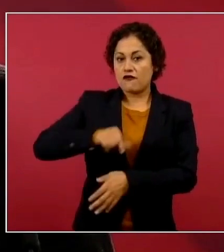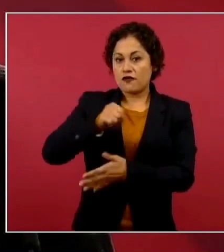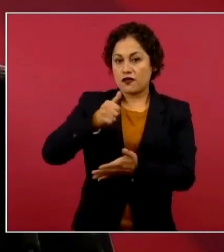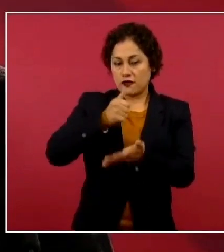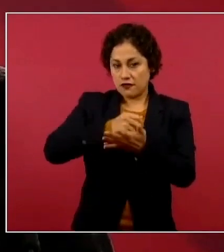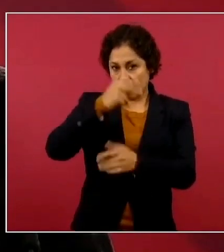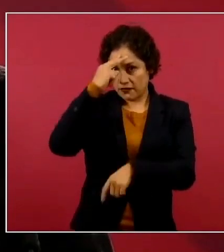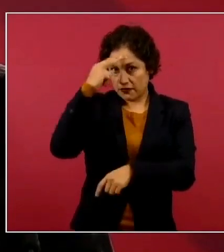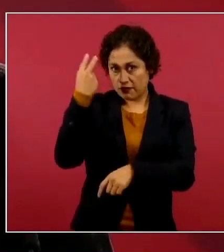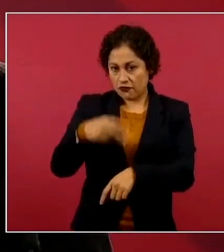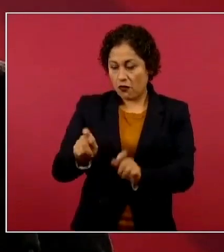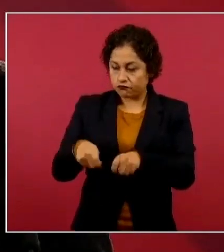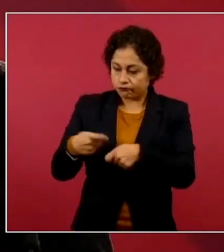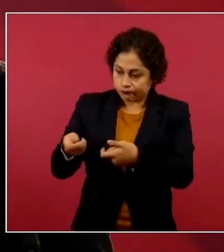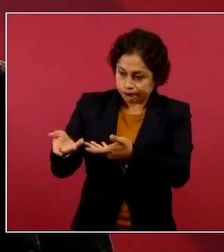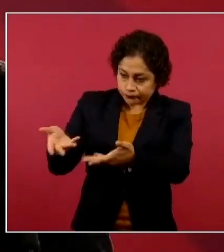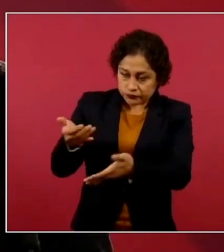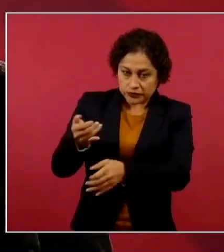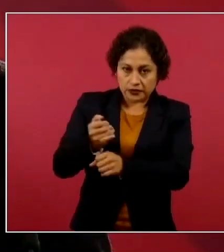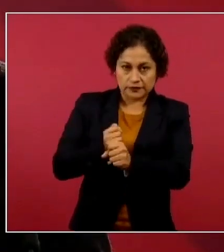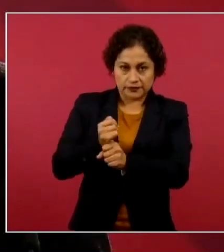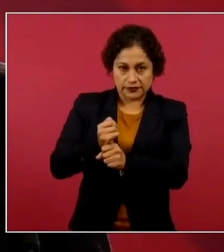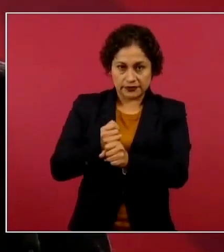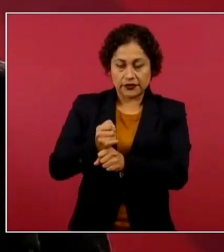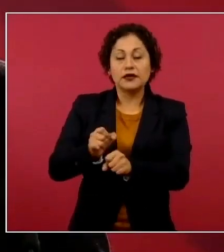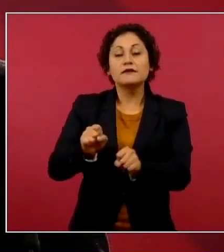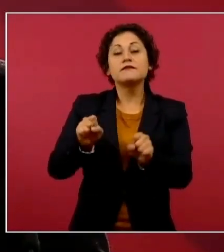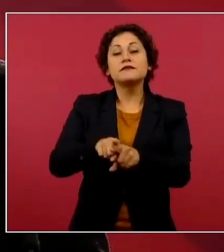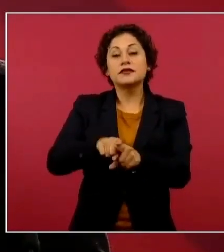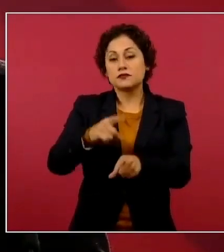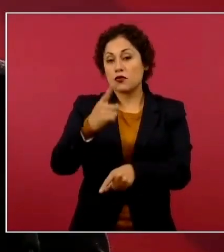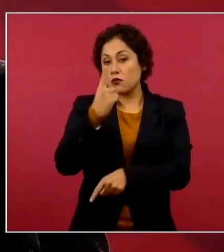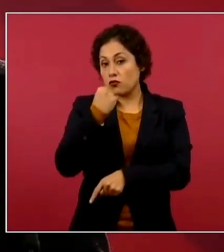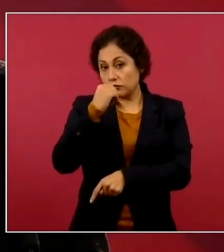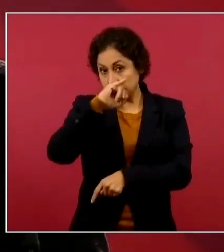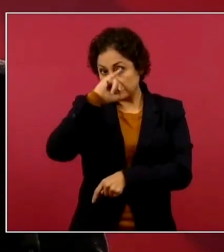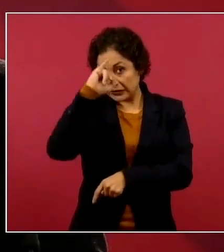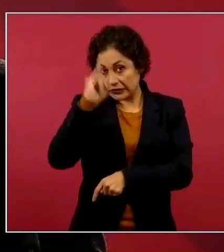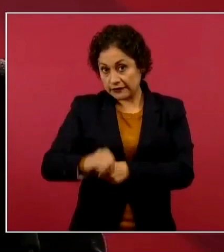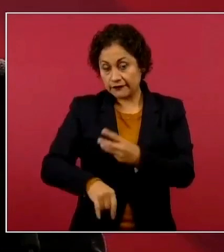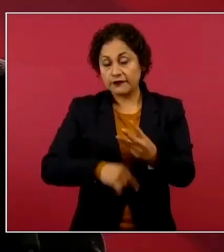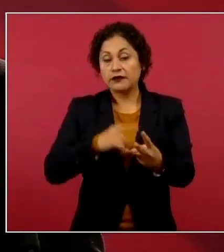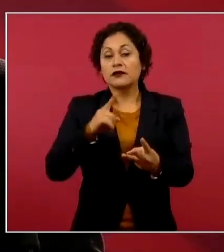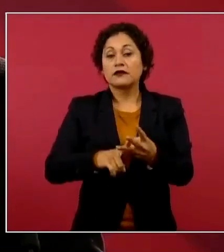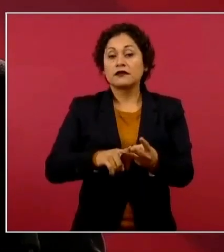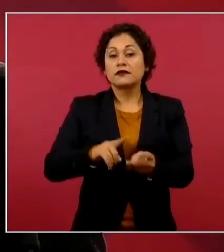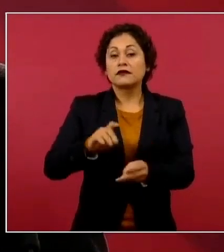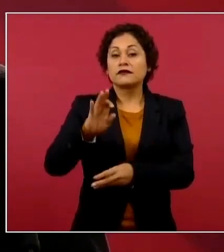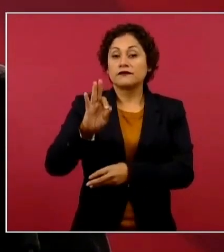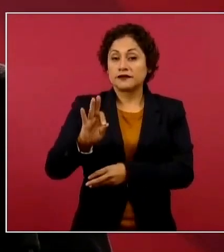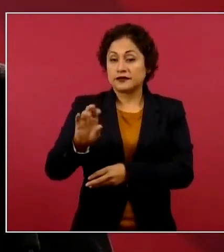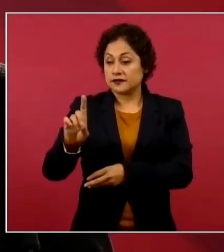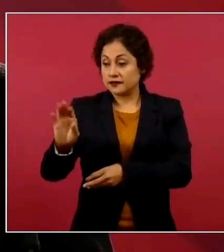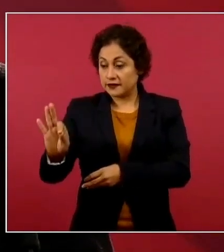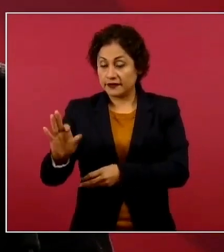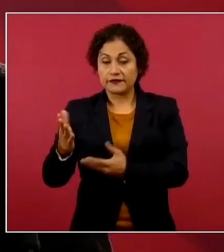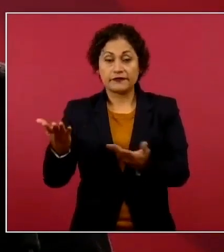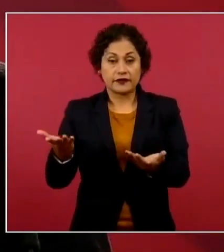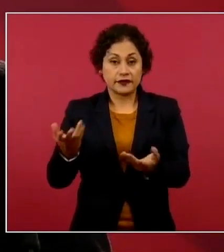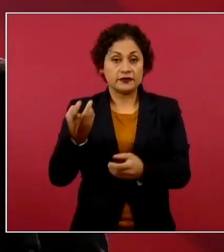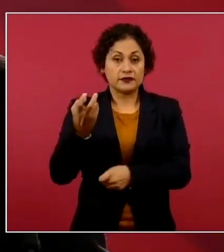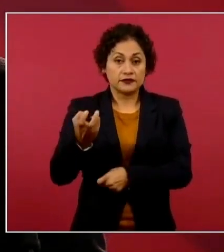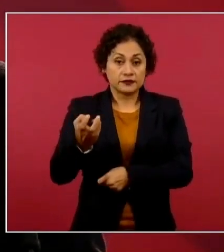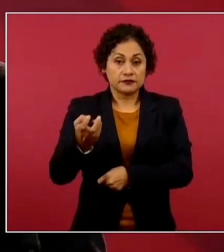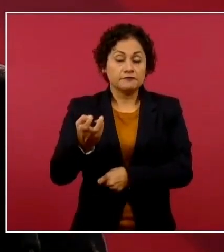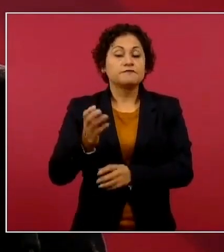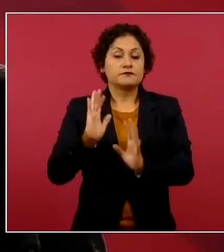el jefe de la policía, la fiscalía del Distrito Federal, ya